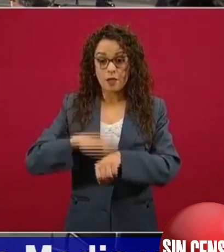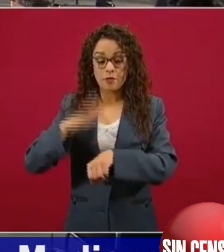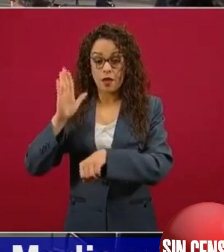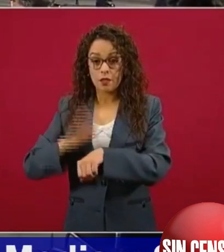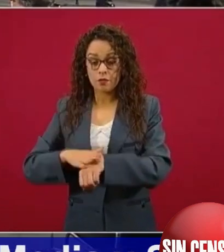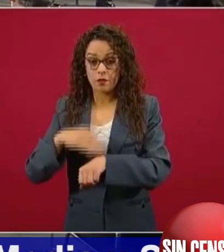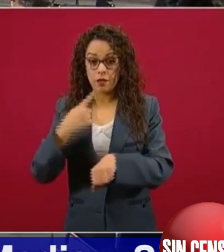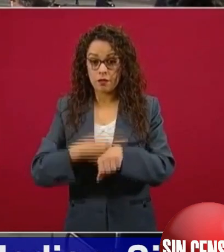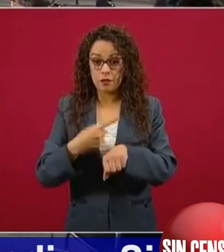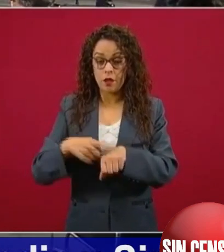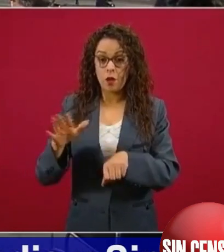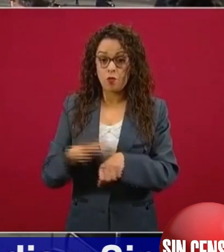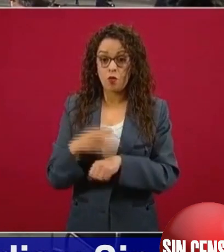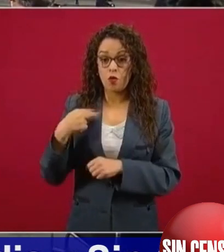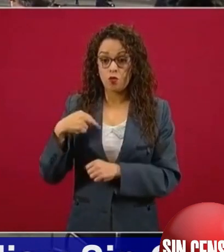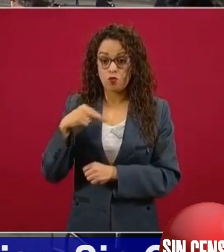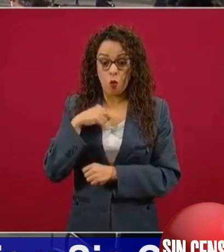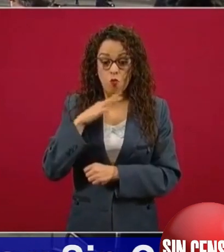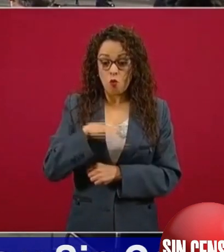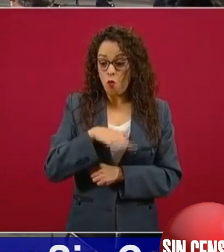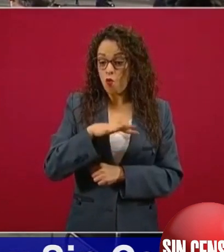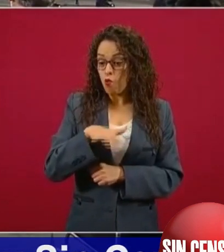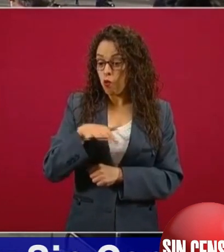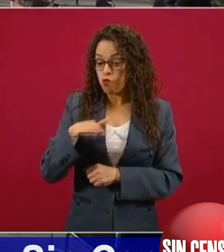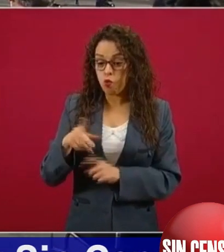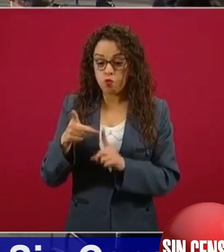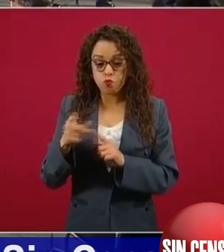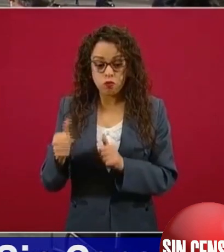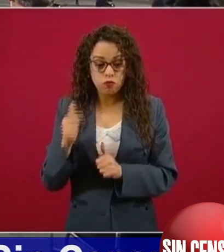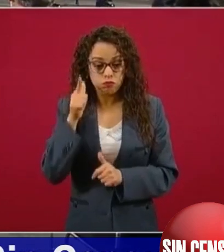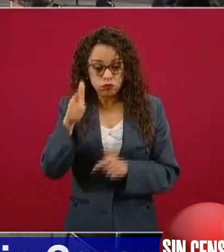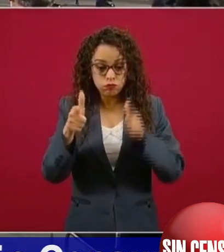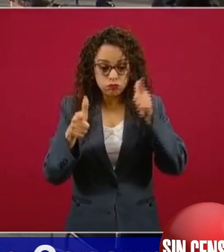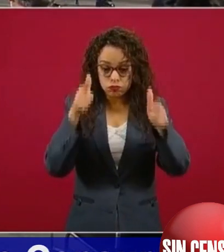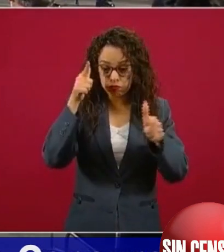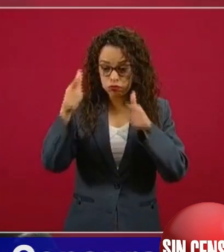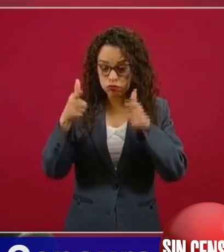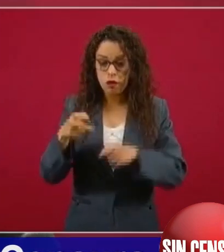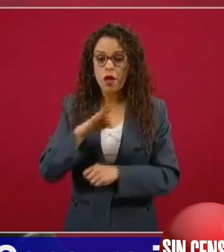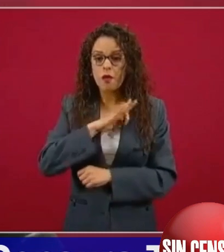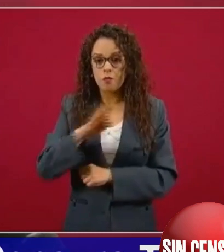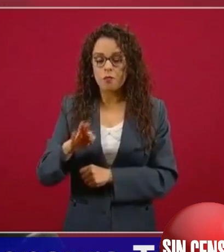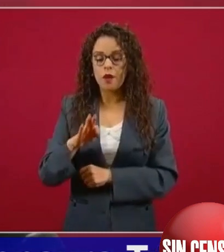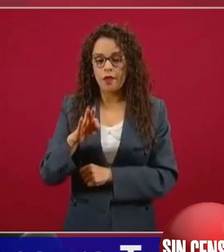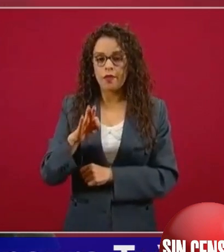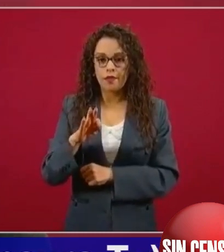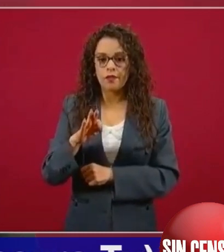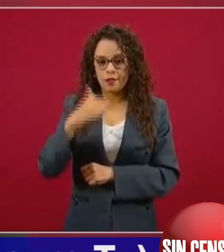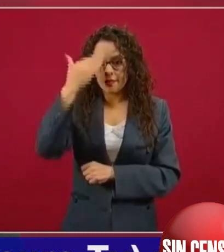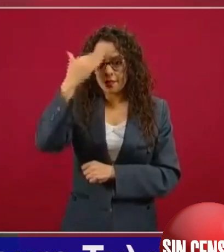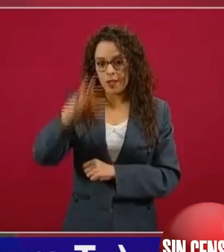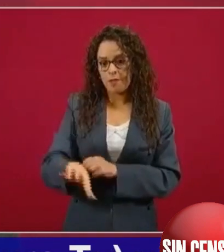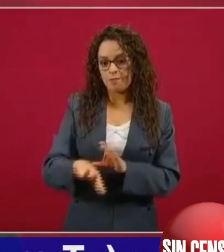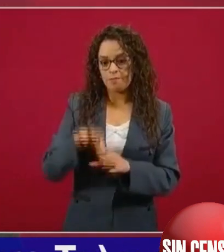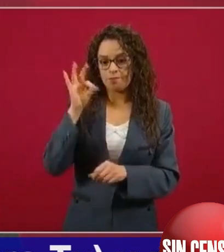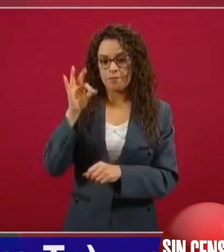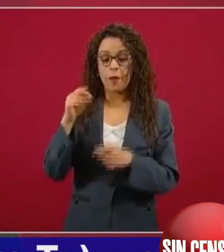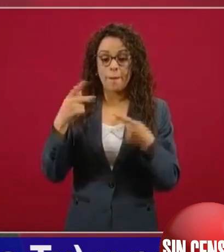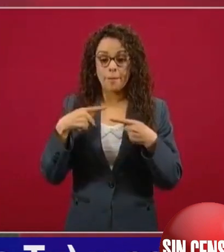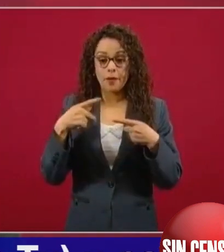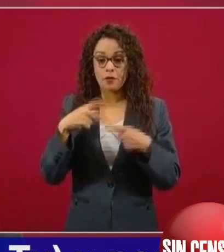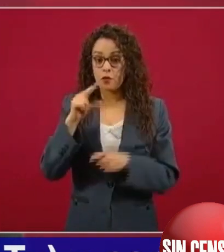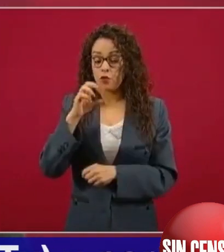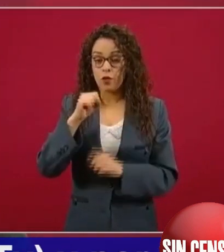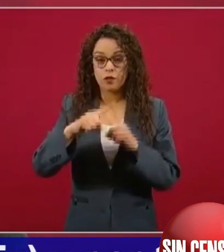búsqueda intencionada, tendríamos una mayor posibilidad de encontrar personas que no son positivas al